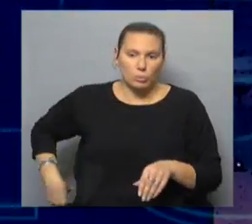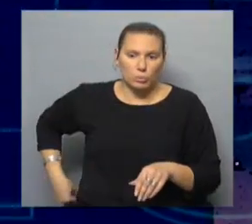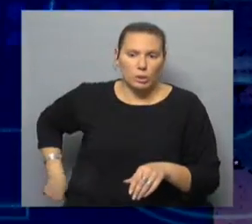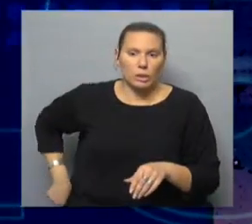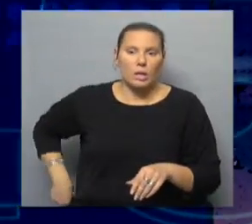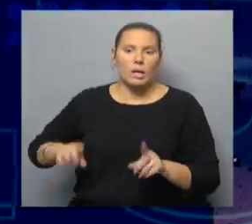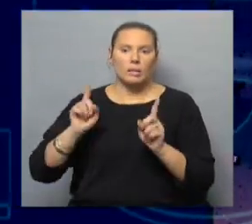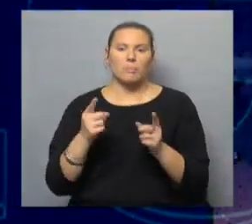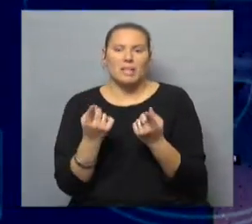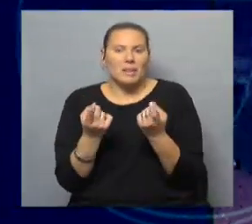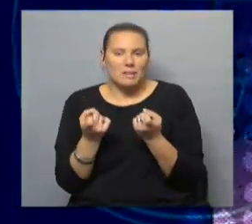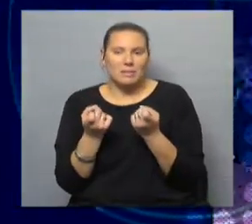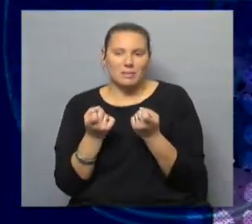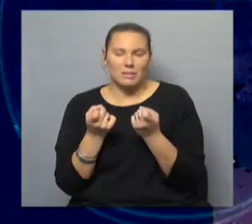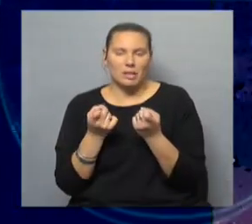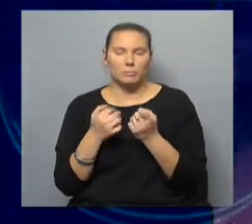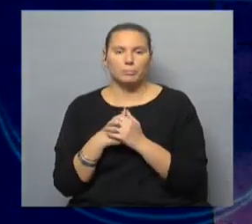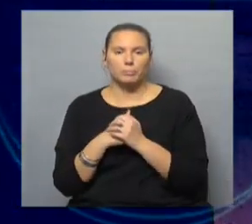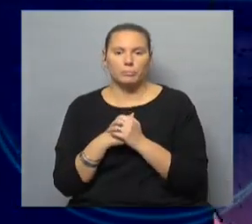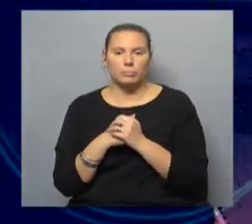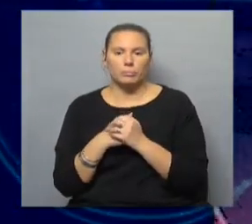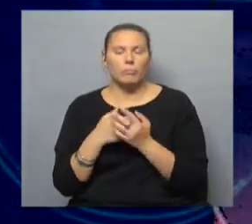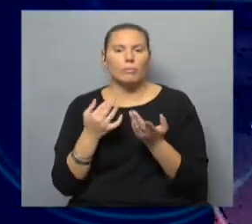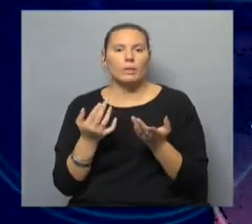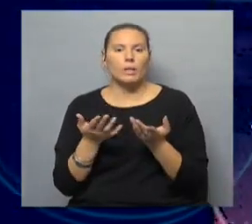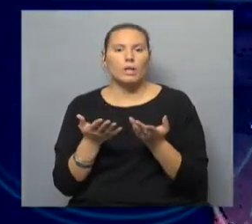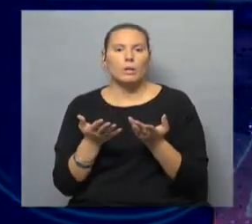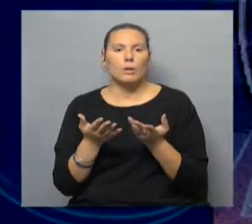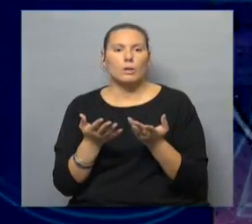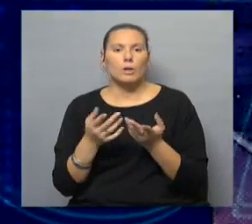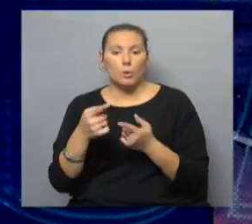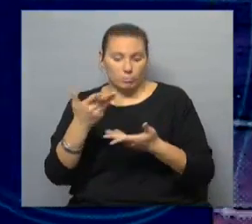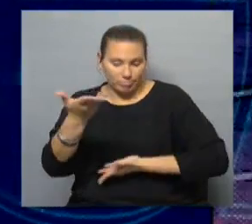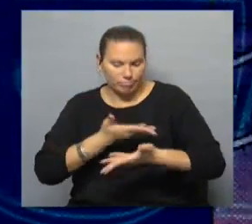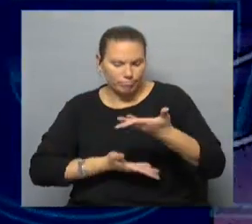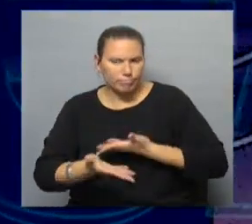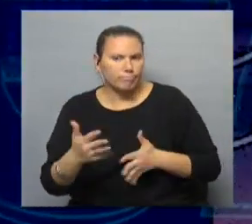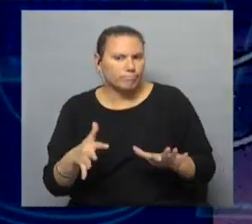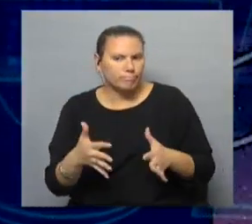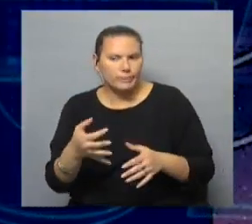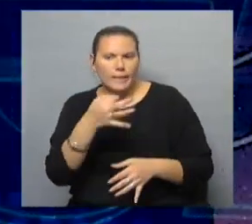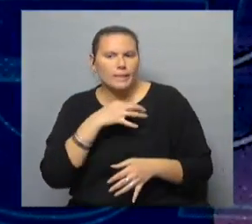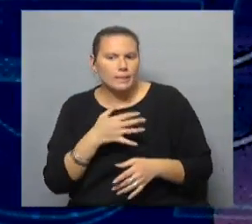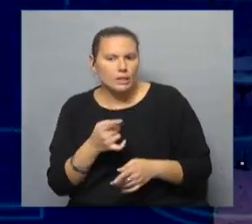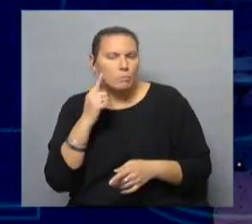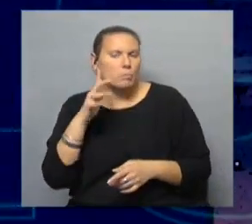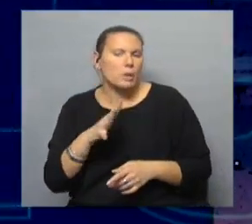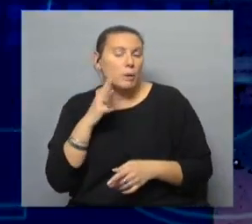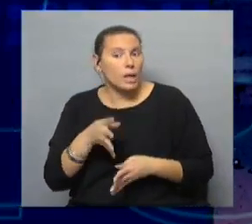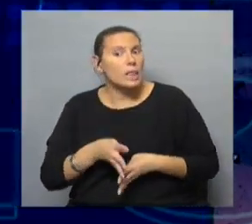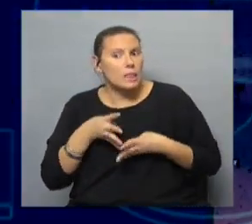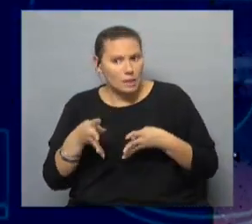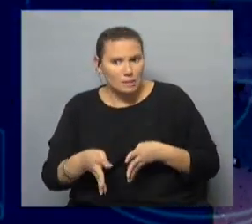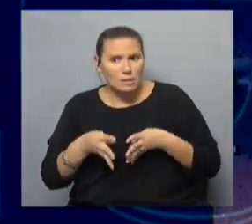tienen esa necesidad, ¿verdad? ¿Qué es lo que obtienen de ellos y de ellas? Me imagino que debe ser todo un